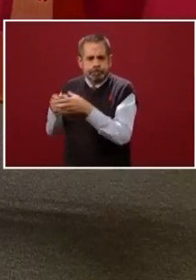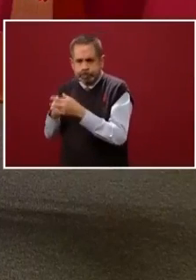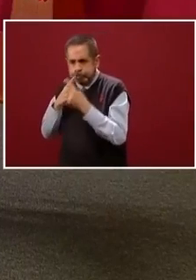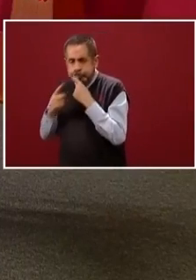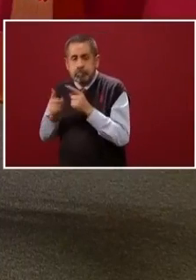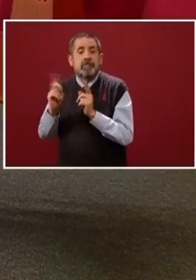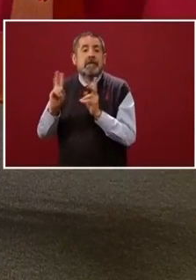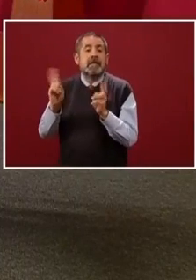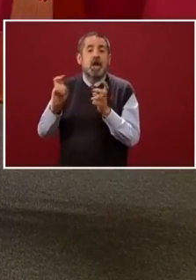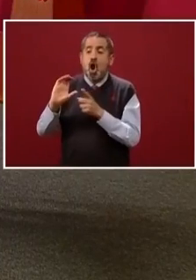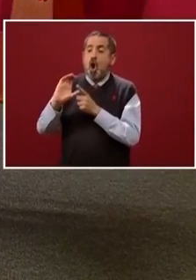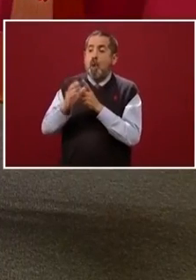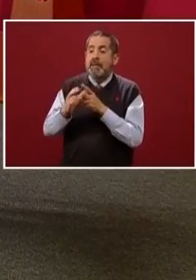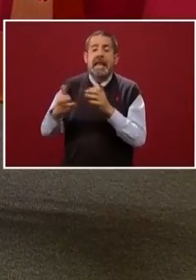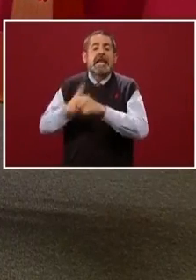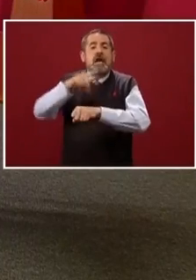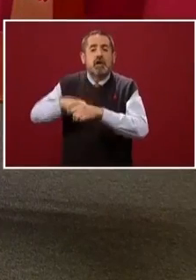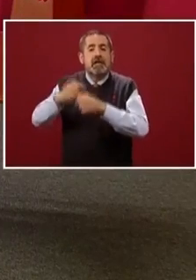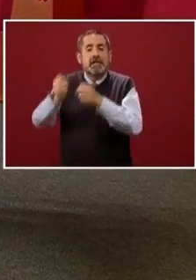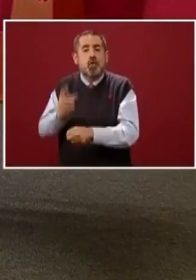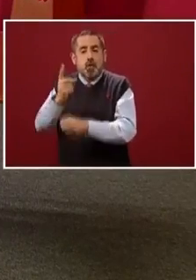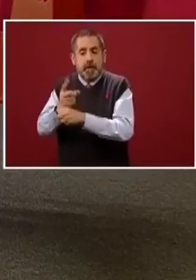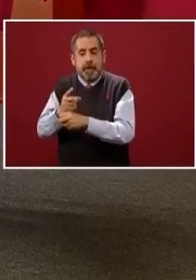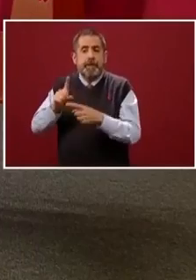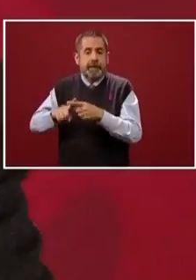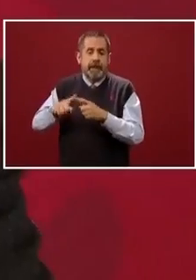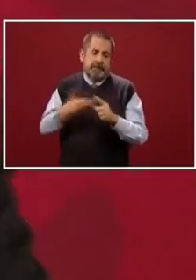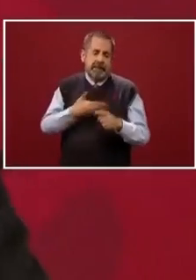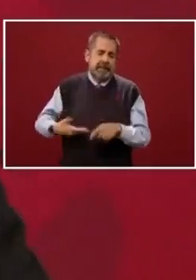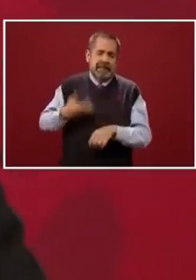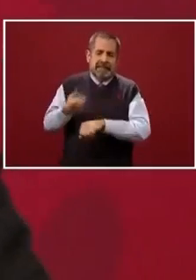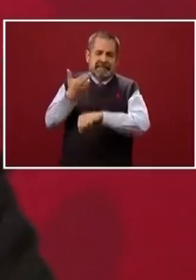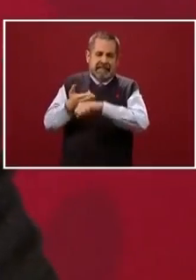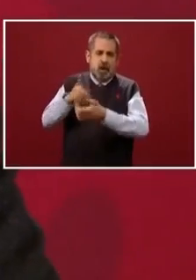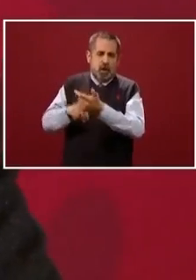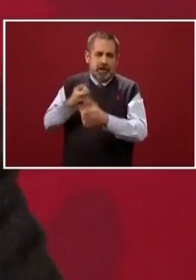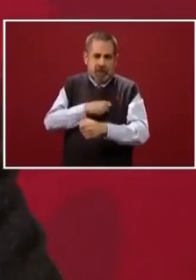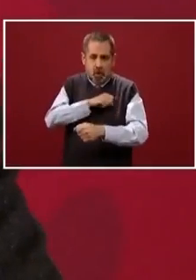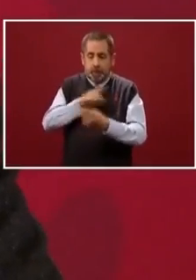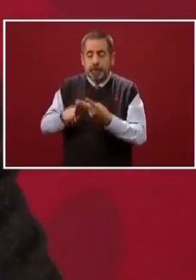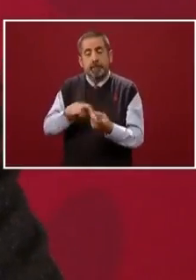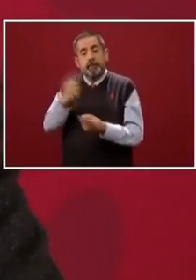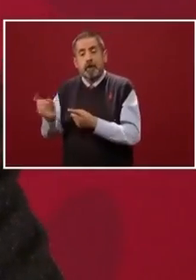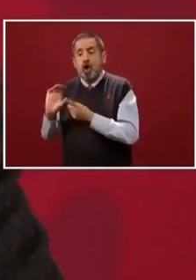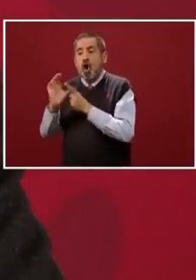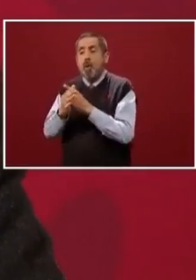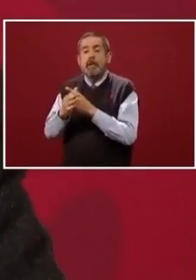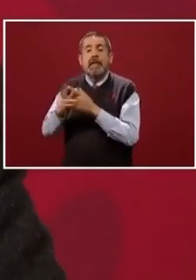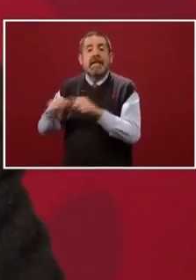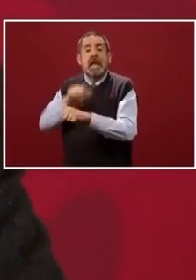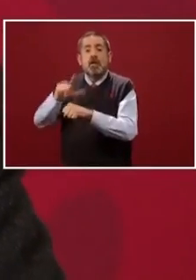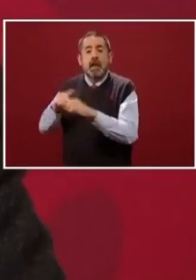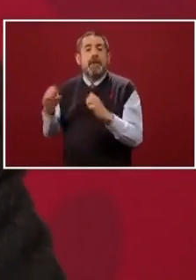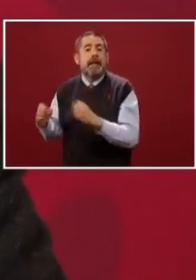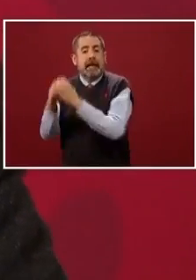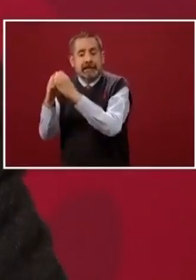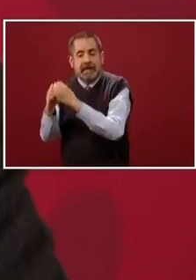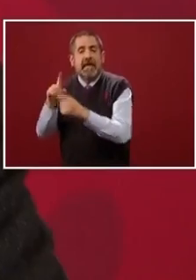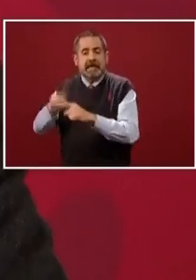Nacional para la Seguridad en Salud, que preside el secretario de Salud, el Comité Nacional de Emergencias, que preside